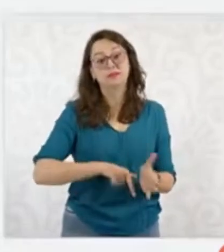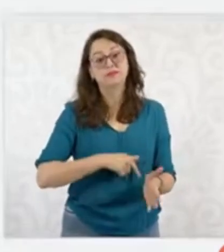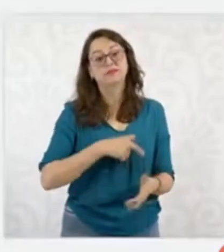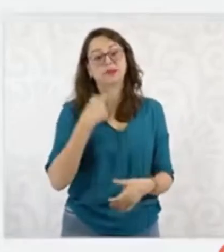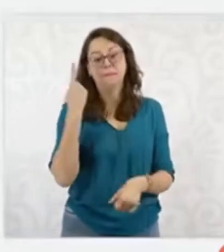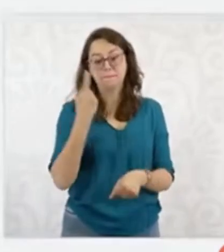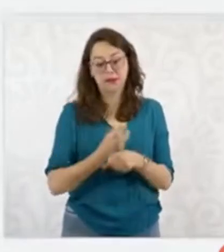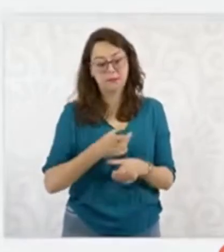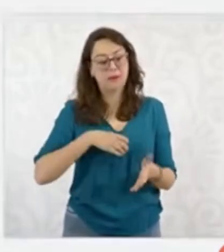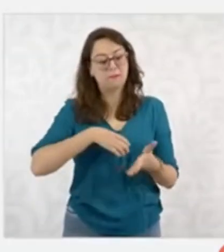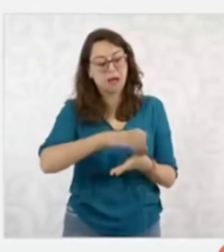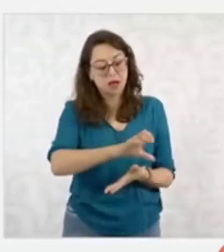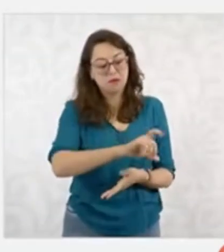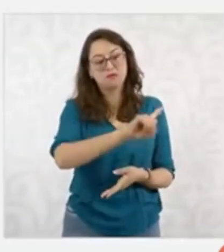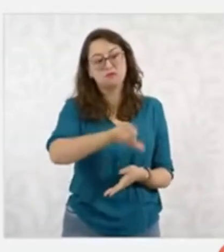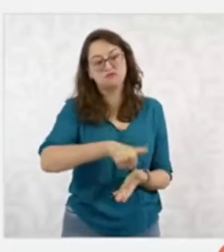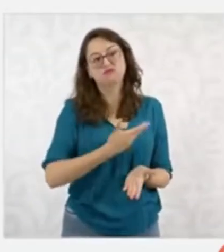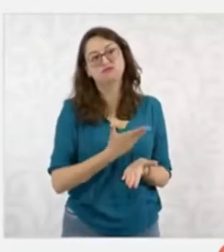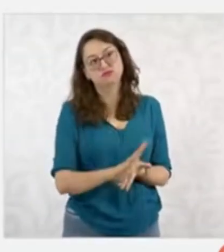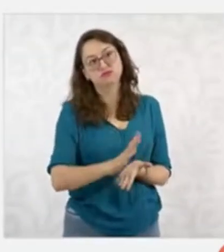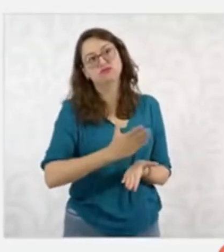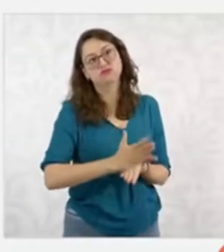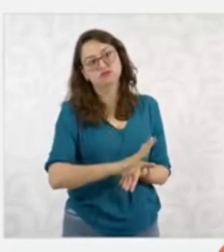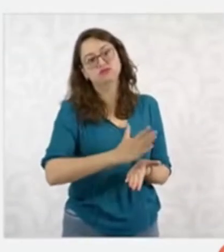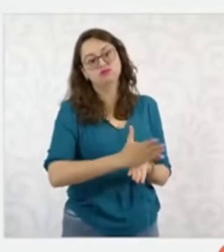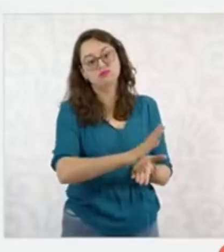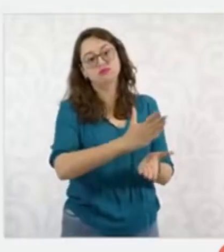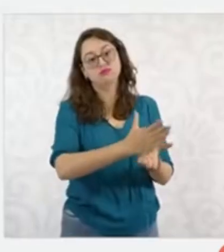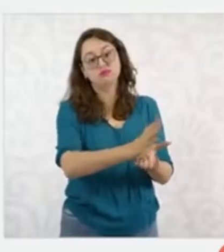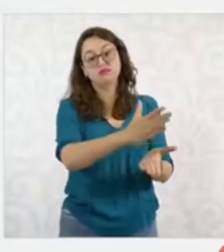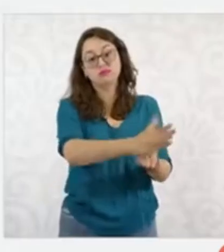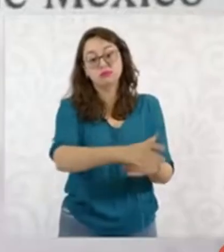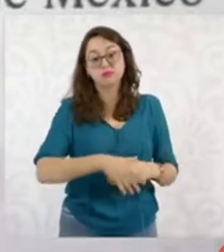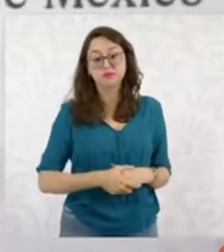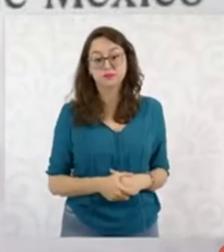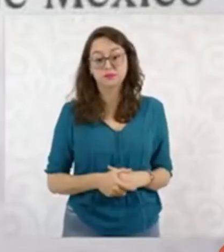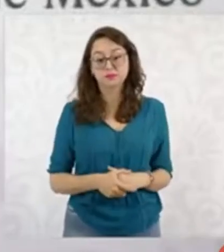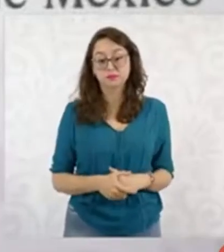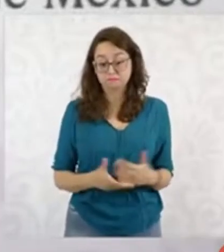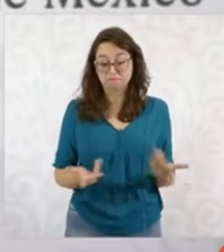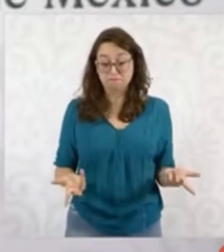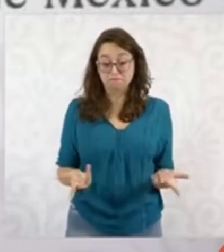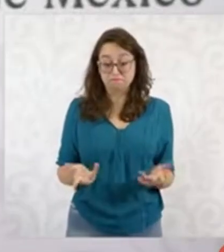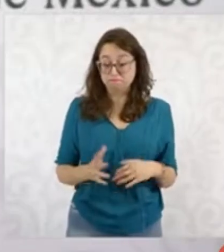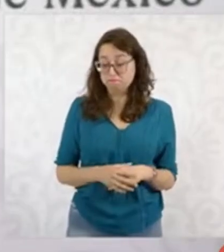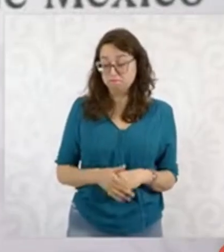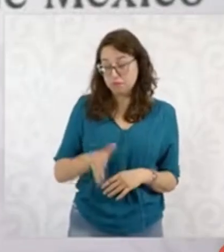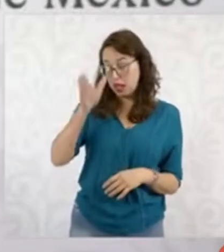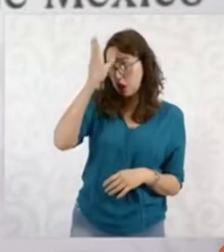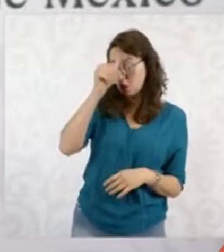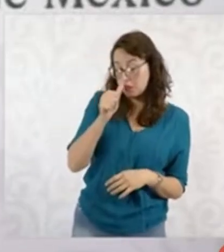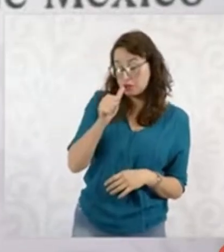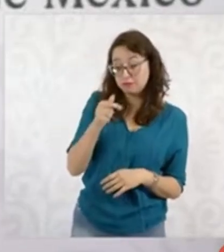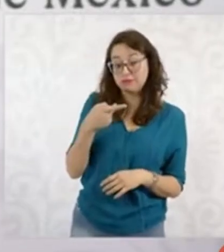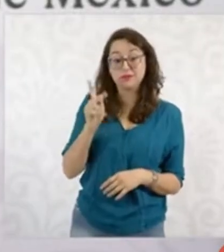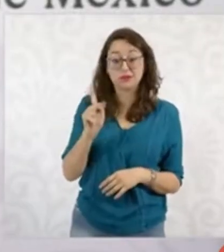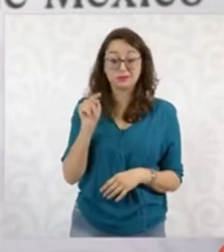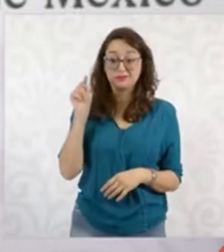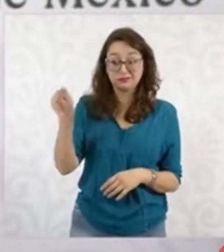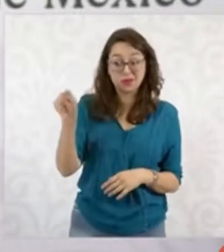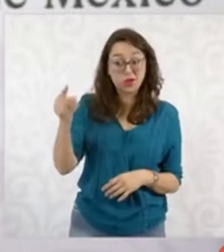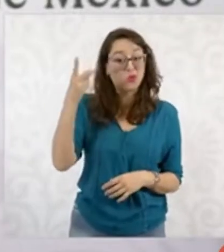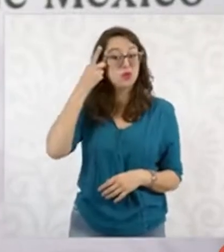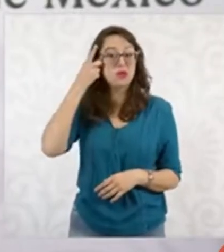primer pago y después mensualidades. Eso pues no le gustó a quien tiene